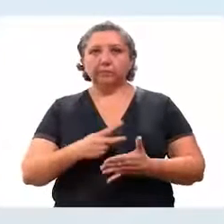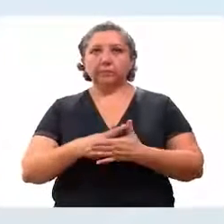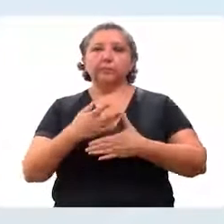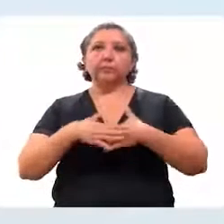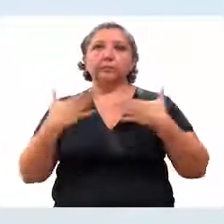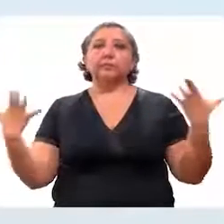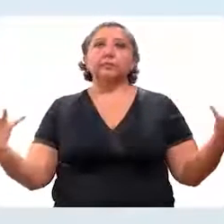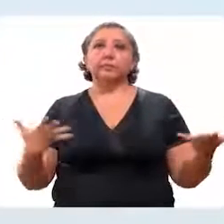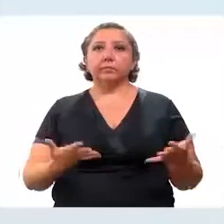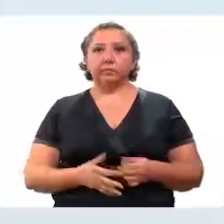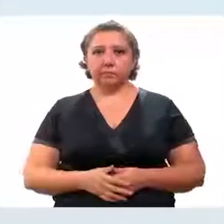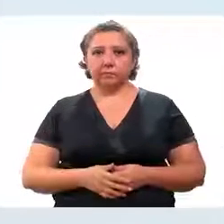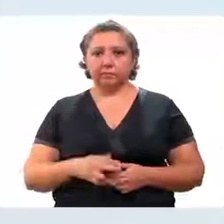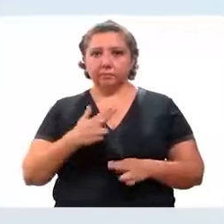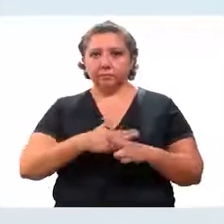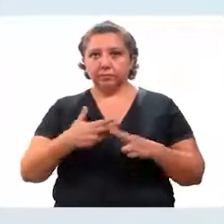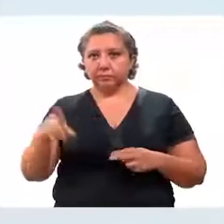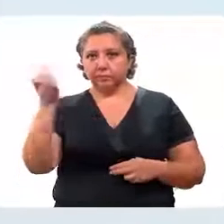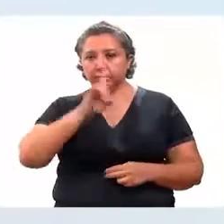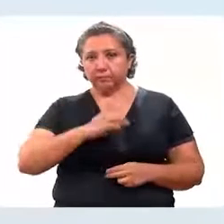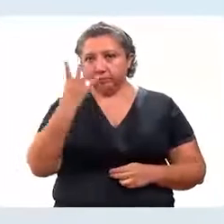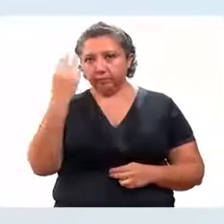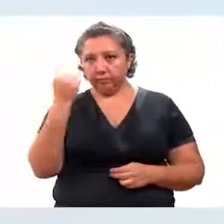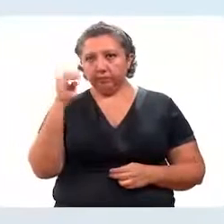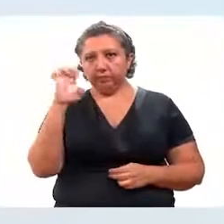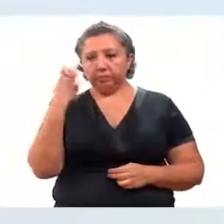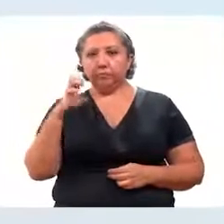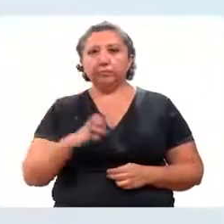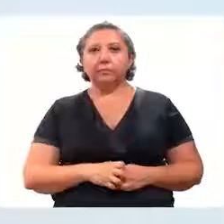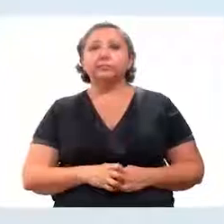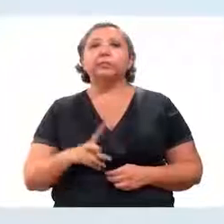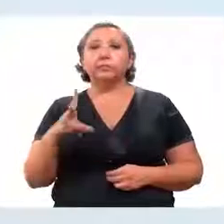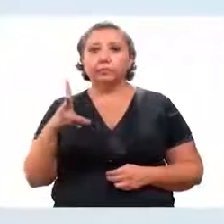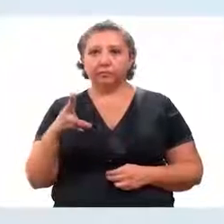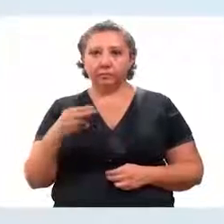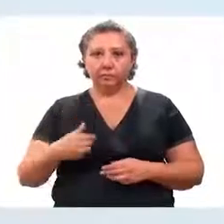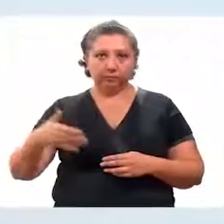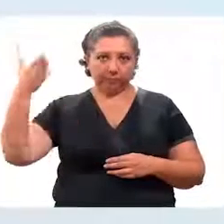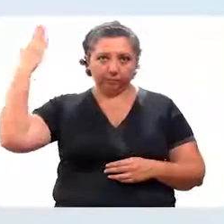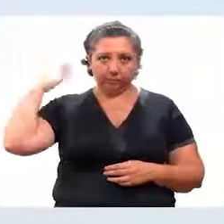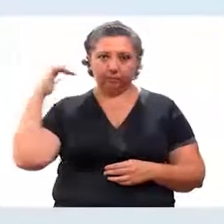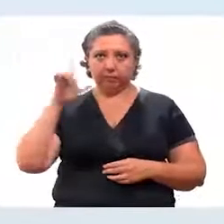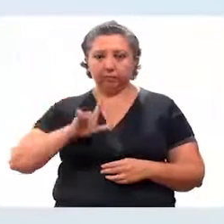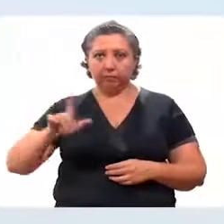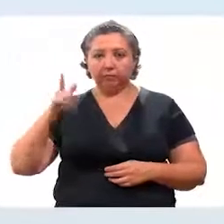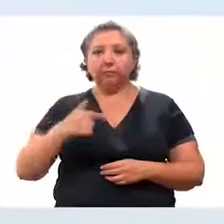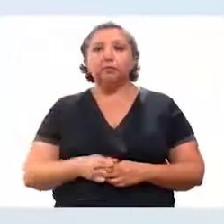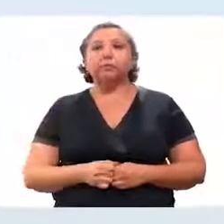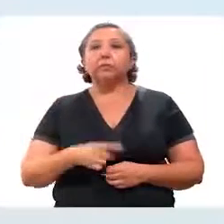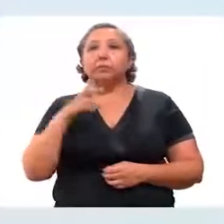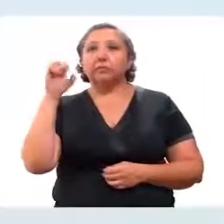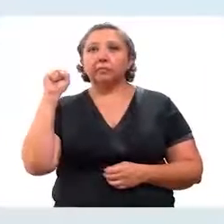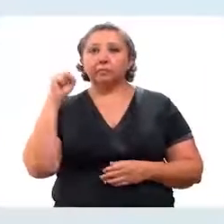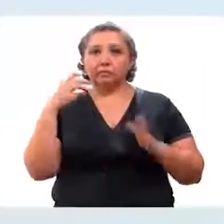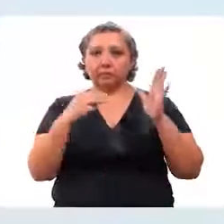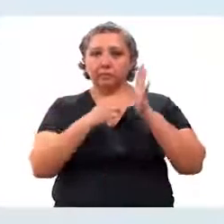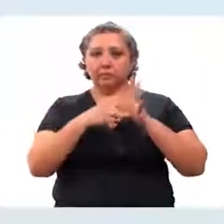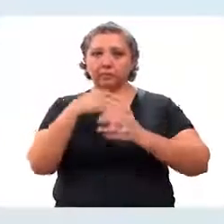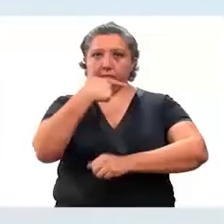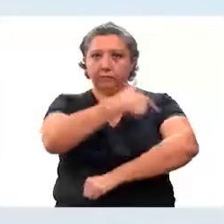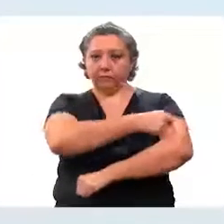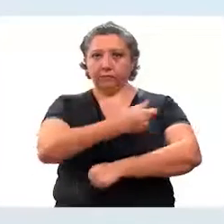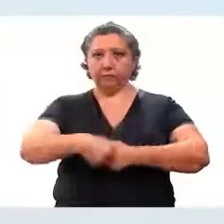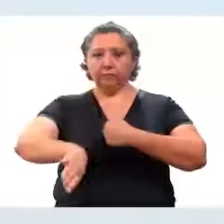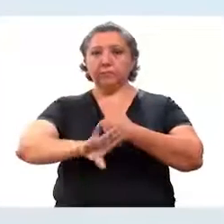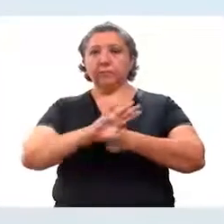proceso que se llevará a cabo hasta el domingo 9 de enero. También el pasado lunes, un nuevo lote de 60,000 vacunas